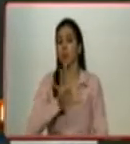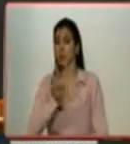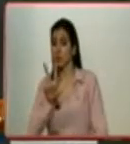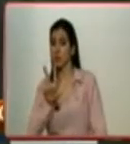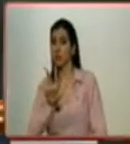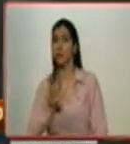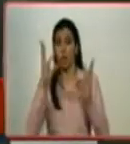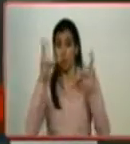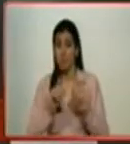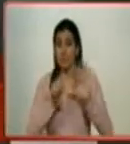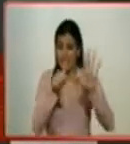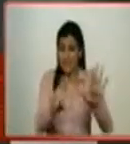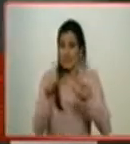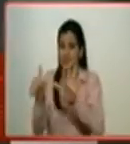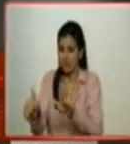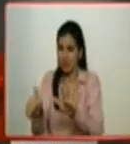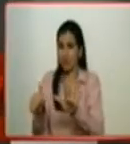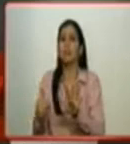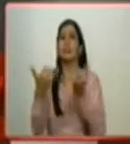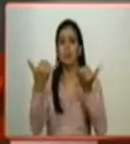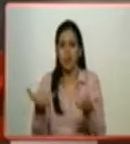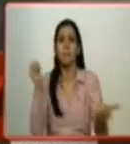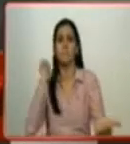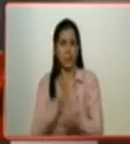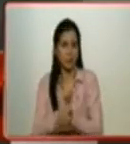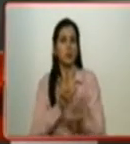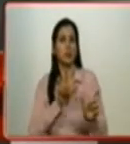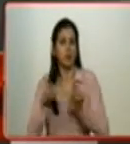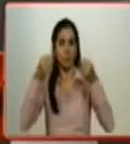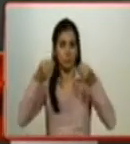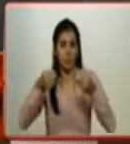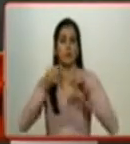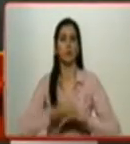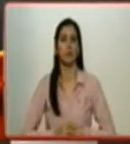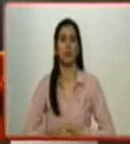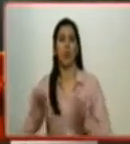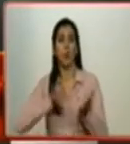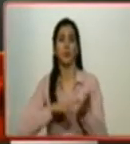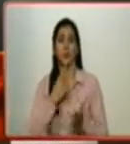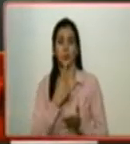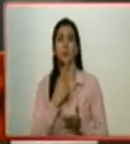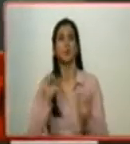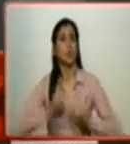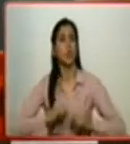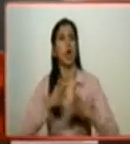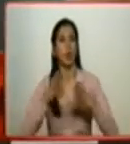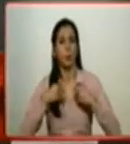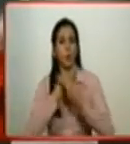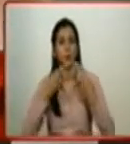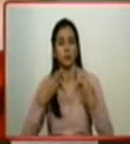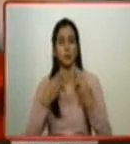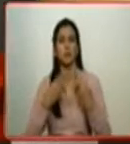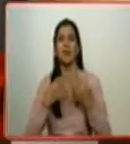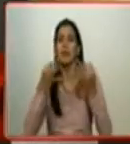De esas cifras, 66 se encuentran privados de libertad. Ratificamos nuestro compromiso para garantizar